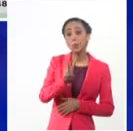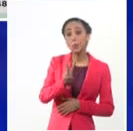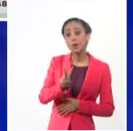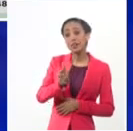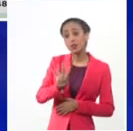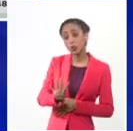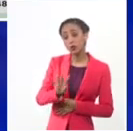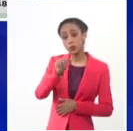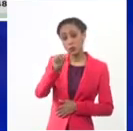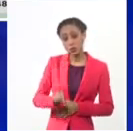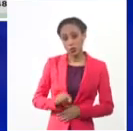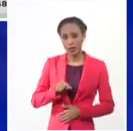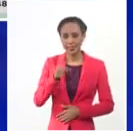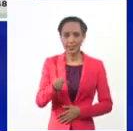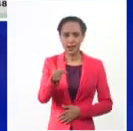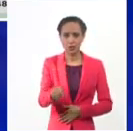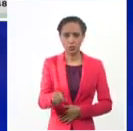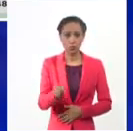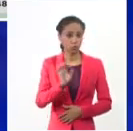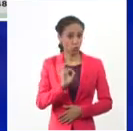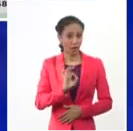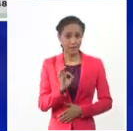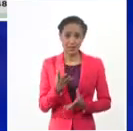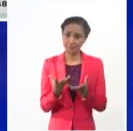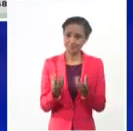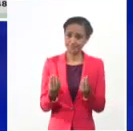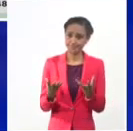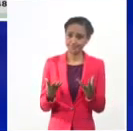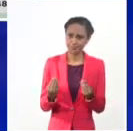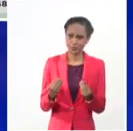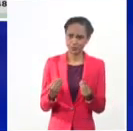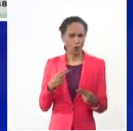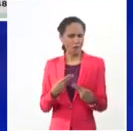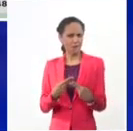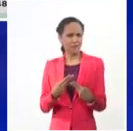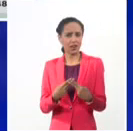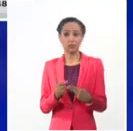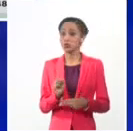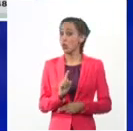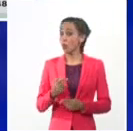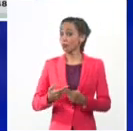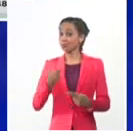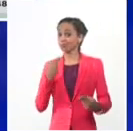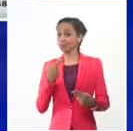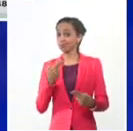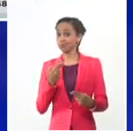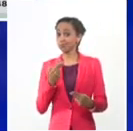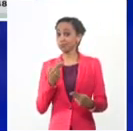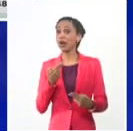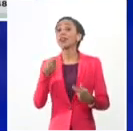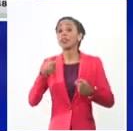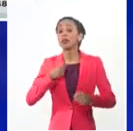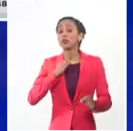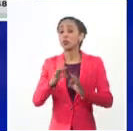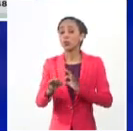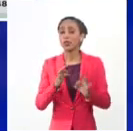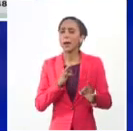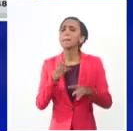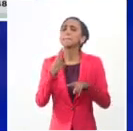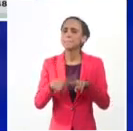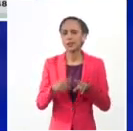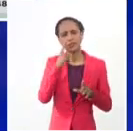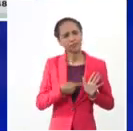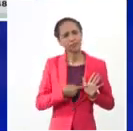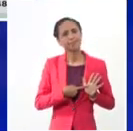diarios. Alto todavía, para no confiarnos, alto todavía, pero indiscutiblemente una